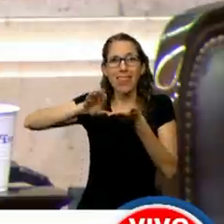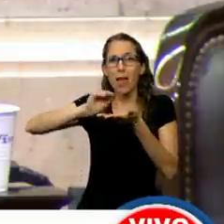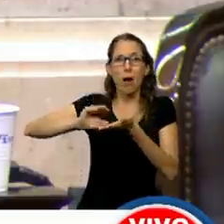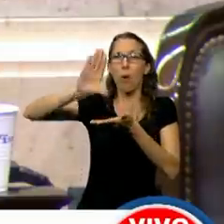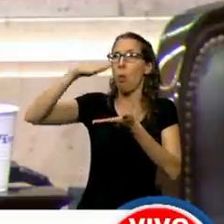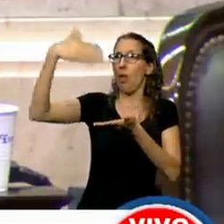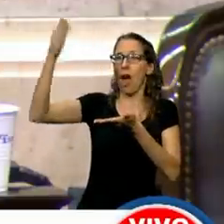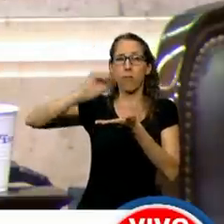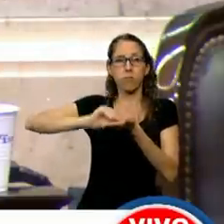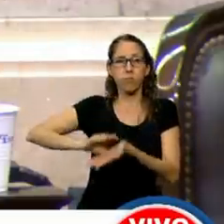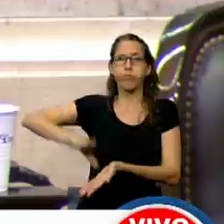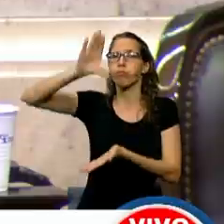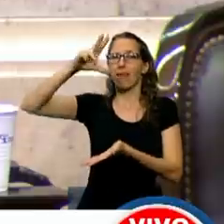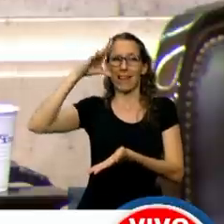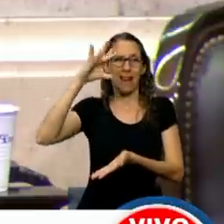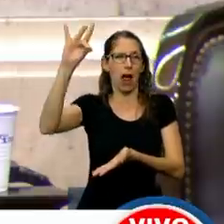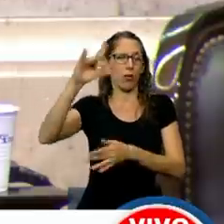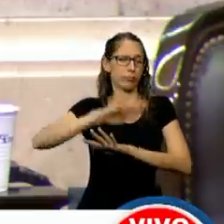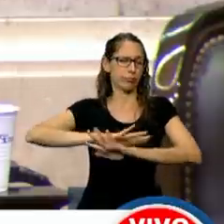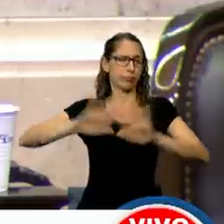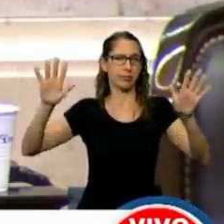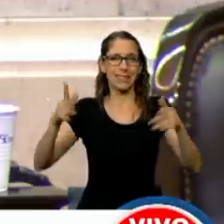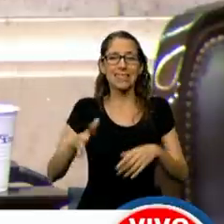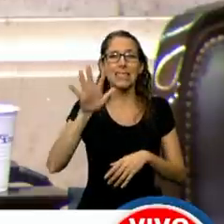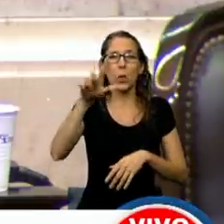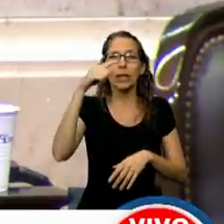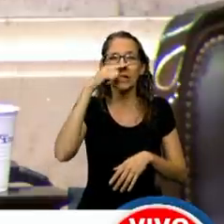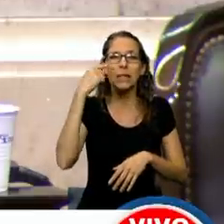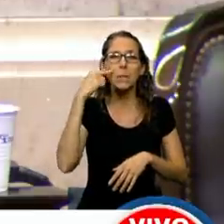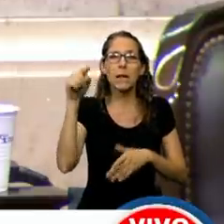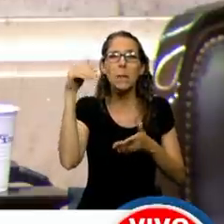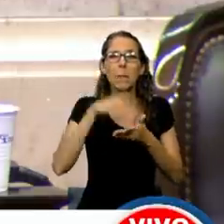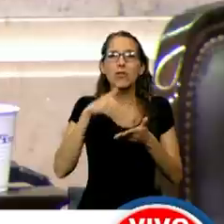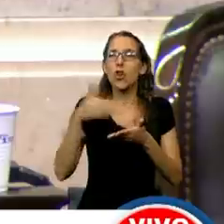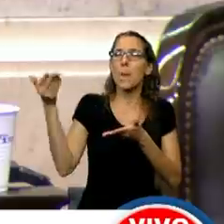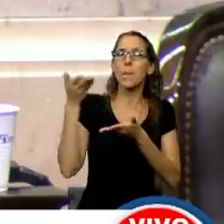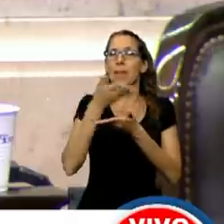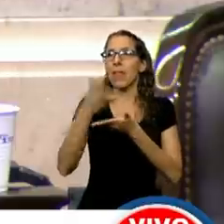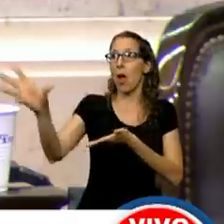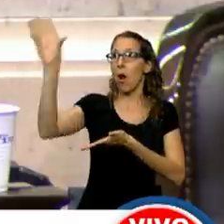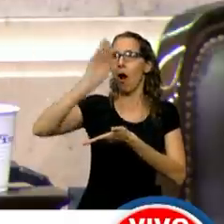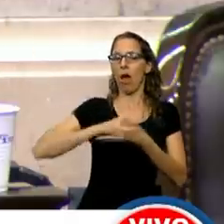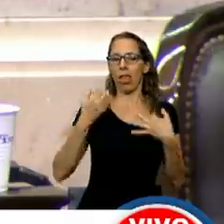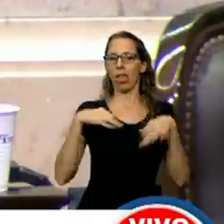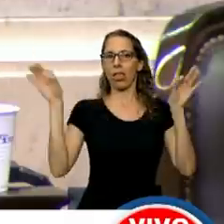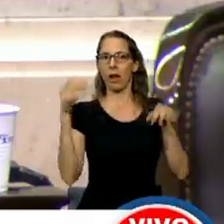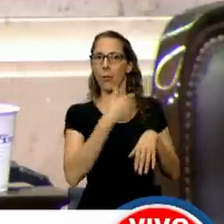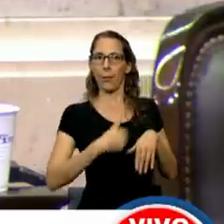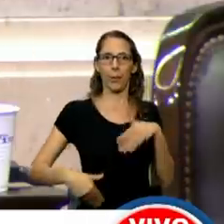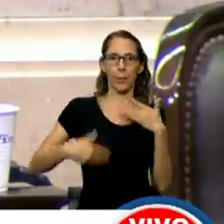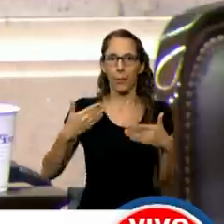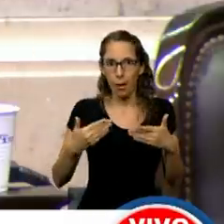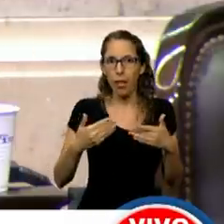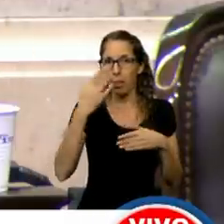récord pidieron 57 mil millones de dólares para salvar el gobierno ingresaron